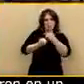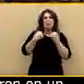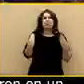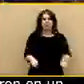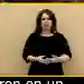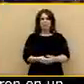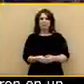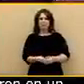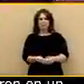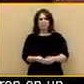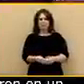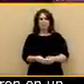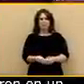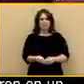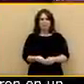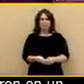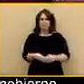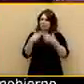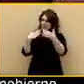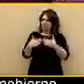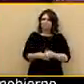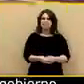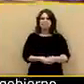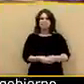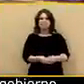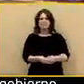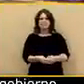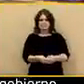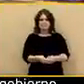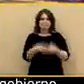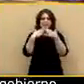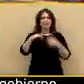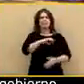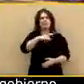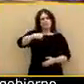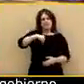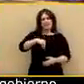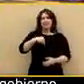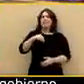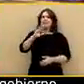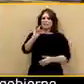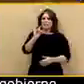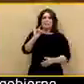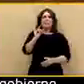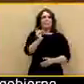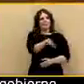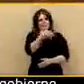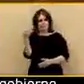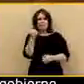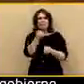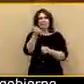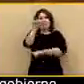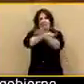Gracias, señor Casado. Señor presidente del gobierno. Gracias, señora presidenta. Gracias, señoría. Efectivamente, la crisis del COVID